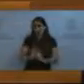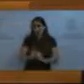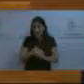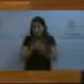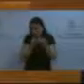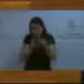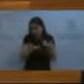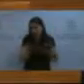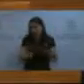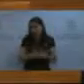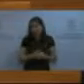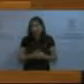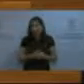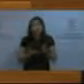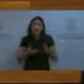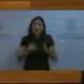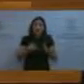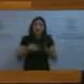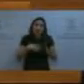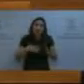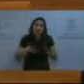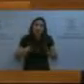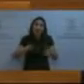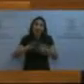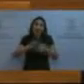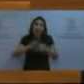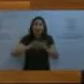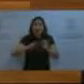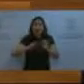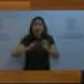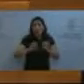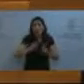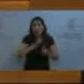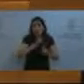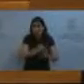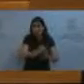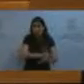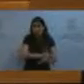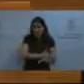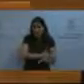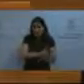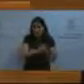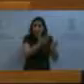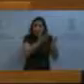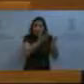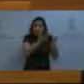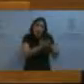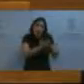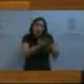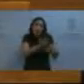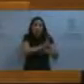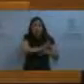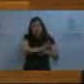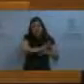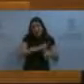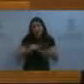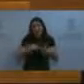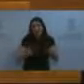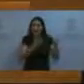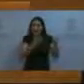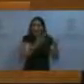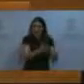asunto. Y es unido quizá también a la pregunta anterior en que usted, la Consejería de Sanidad, por usted